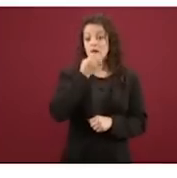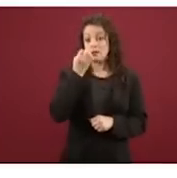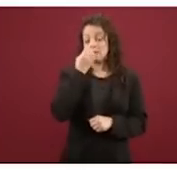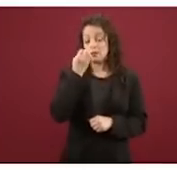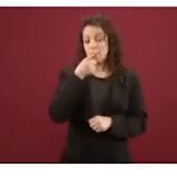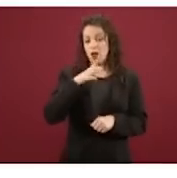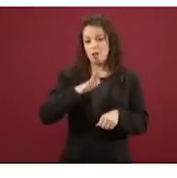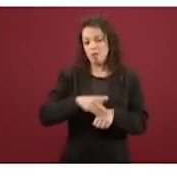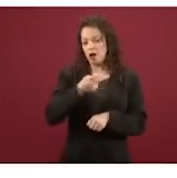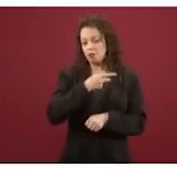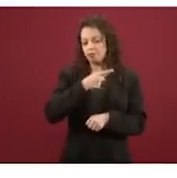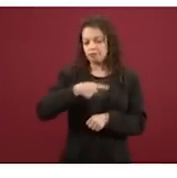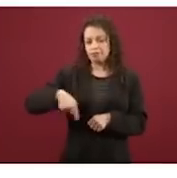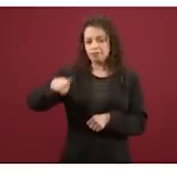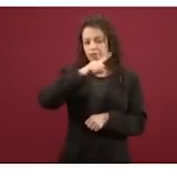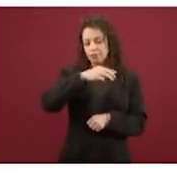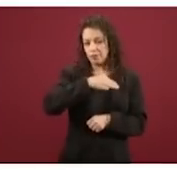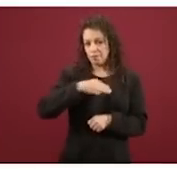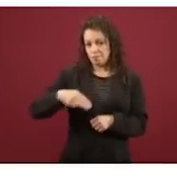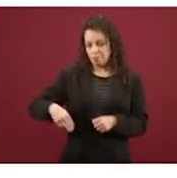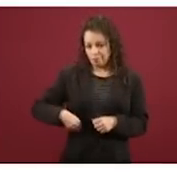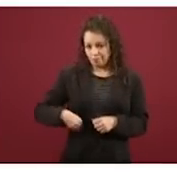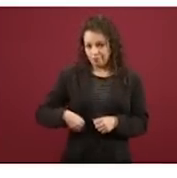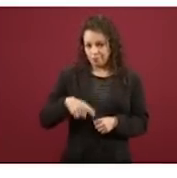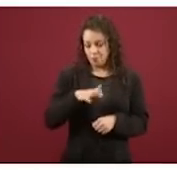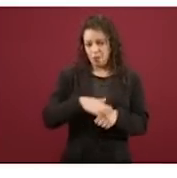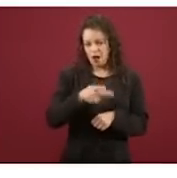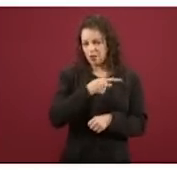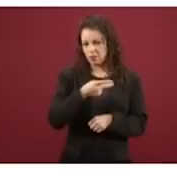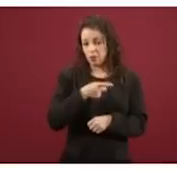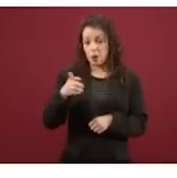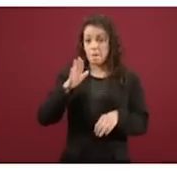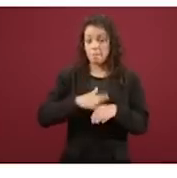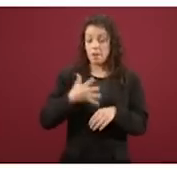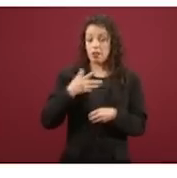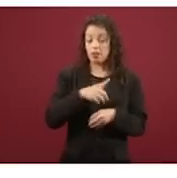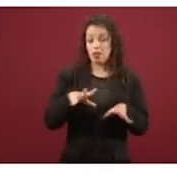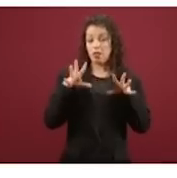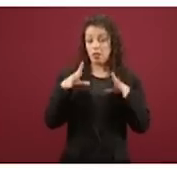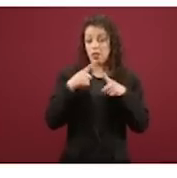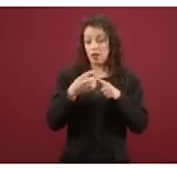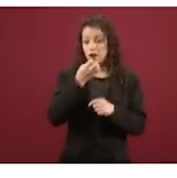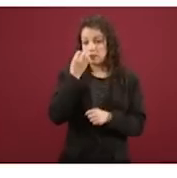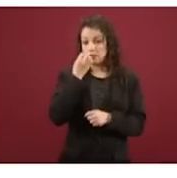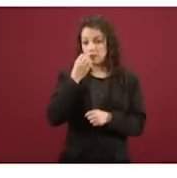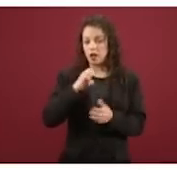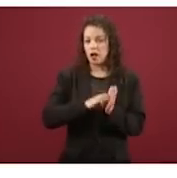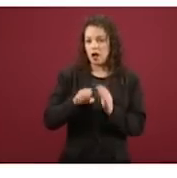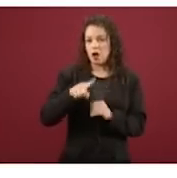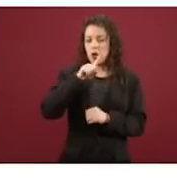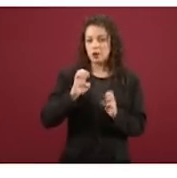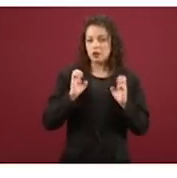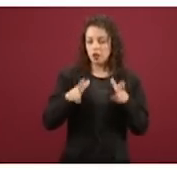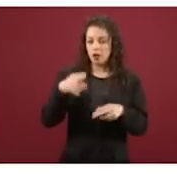más pobres en los municipios de alta marginalidad, y por ello destaca una mayor cantidad de planteles, por ejemplo, en Chiapas,